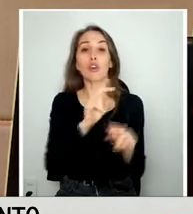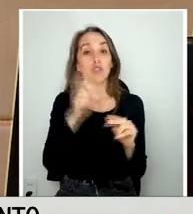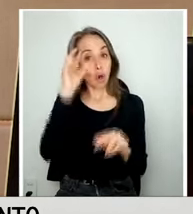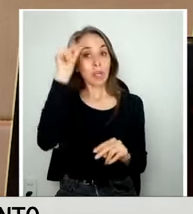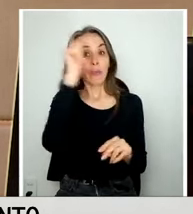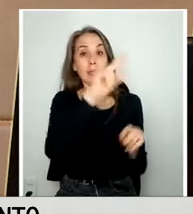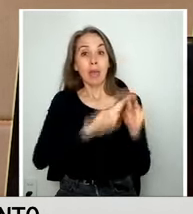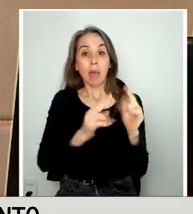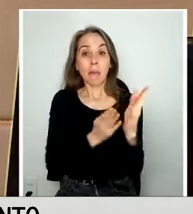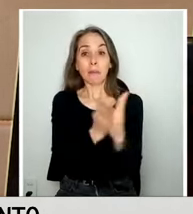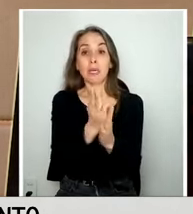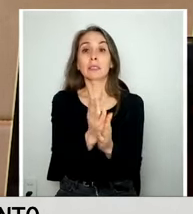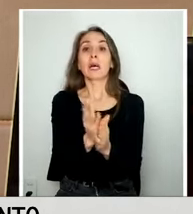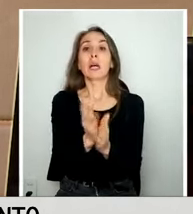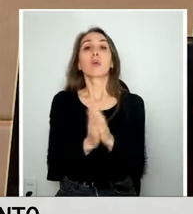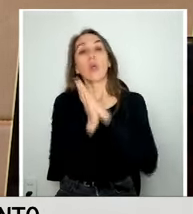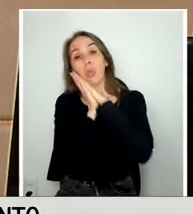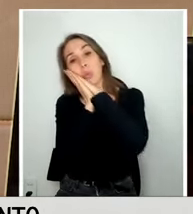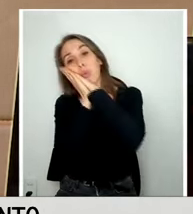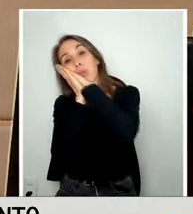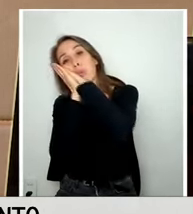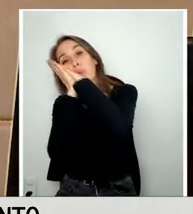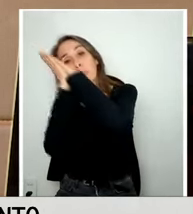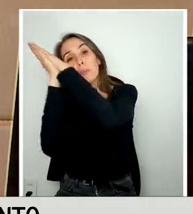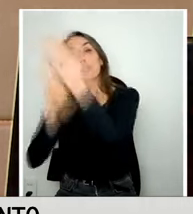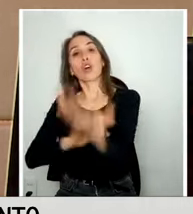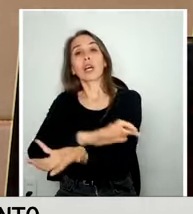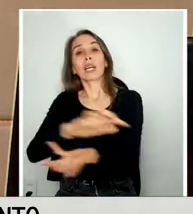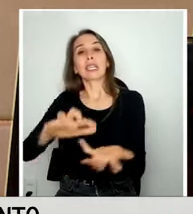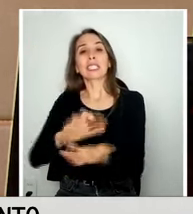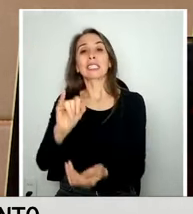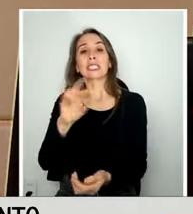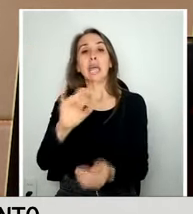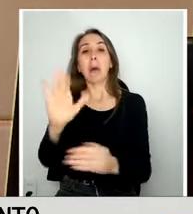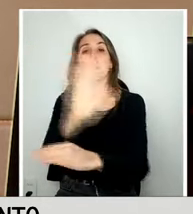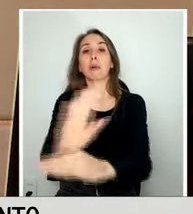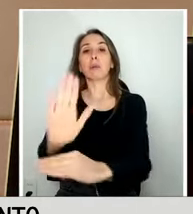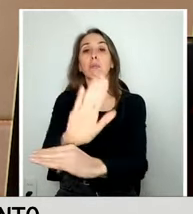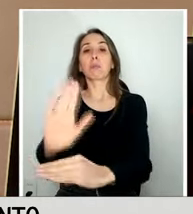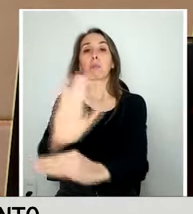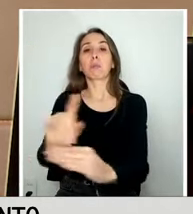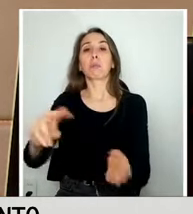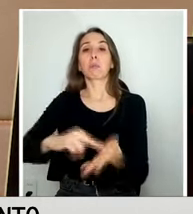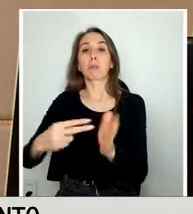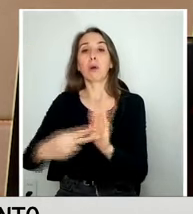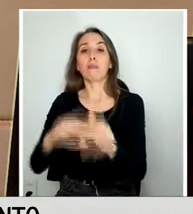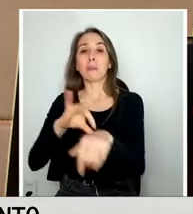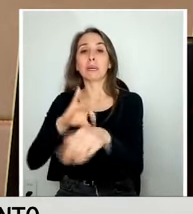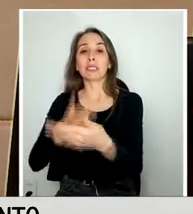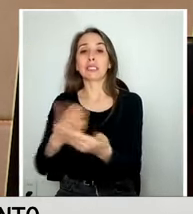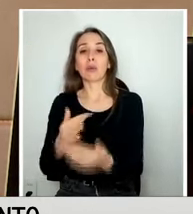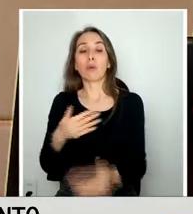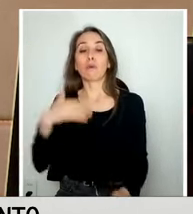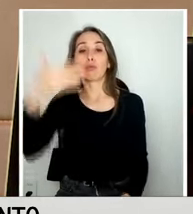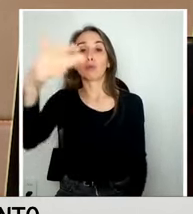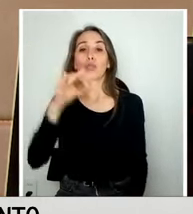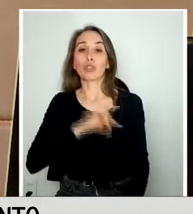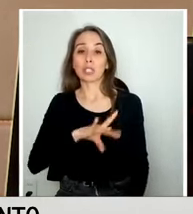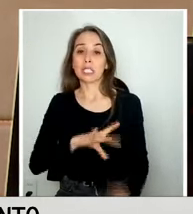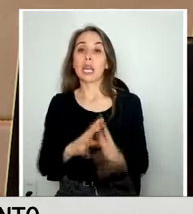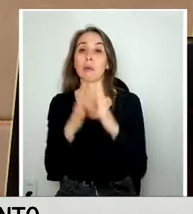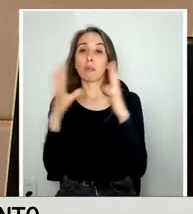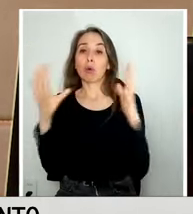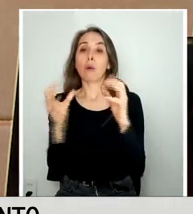esta especie de letanía en la que está la crisis de la isapre presidente el problema sanitario para Chile podría ser de proporciones y podría incluso